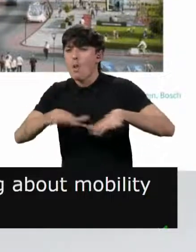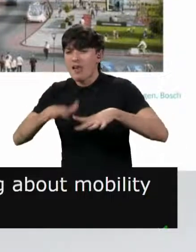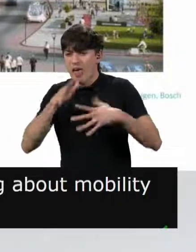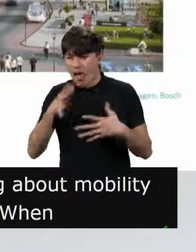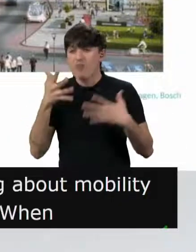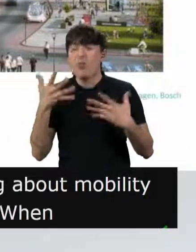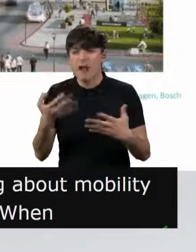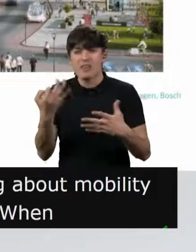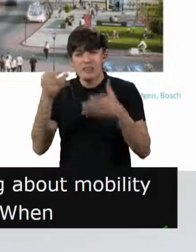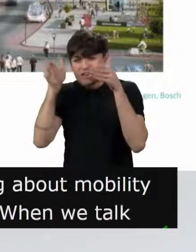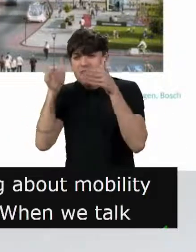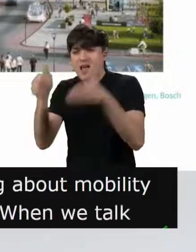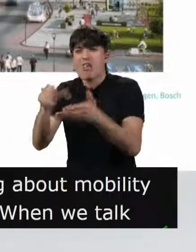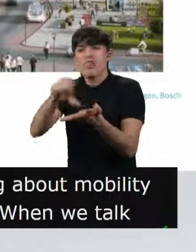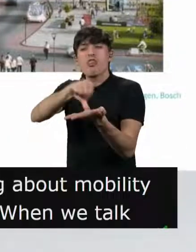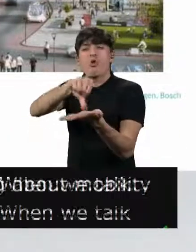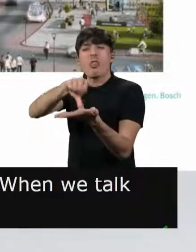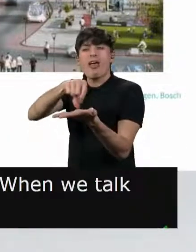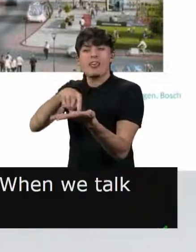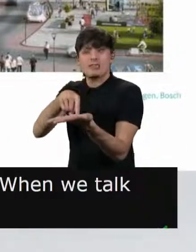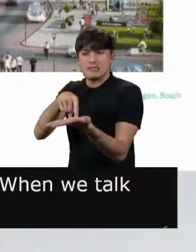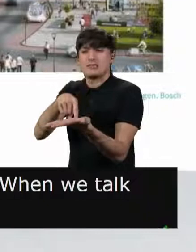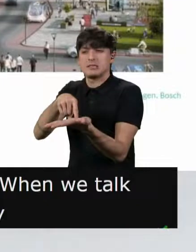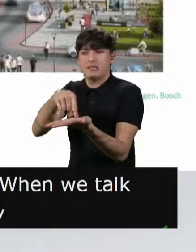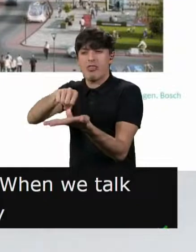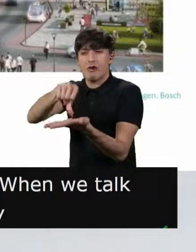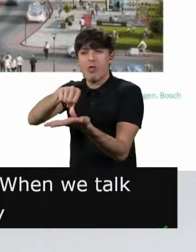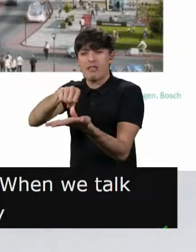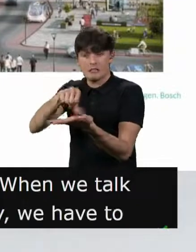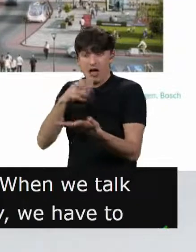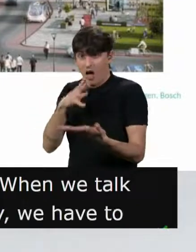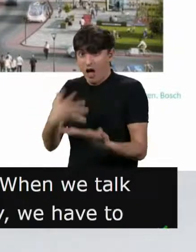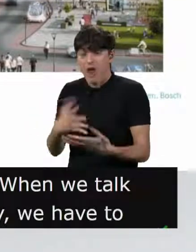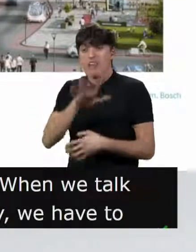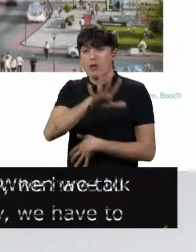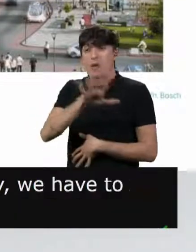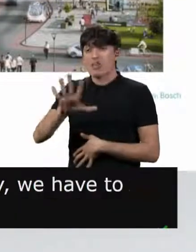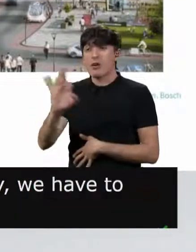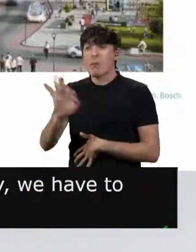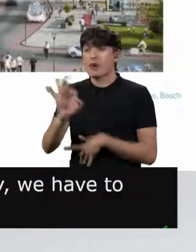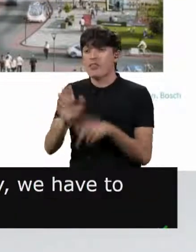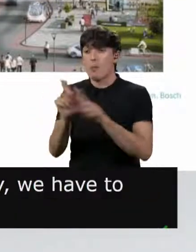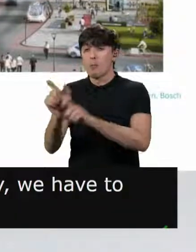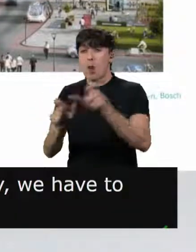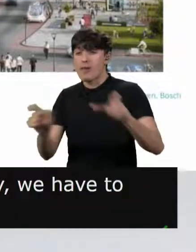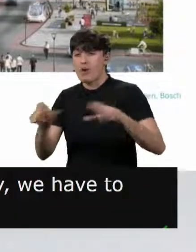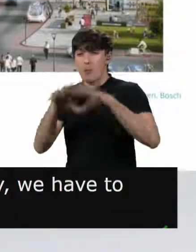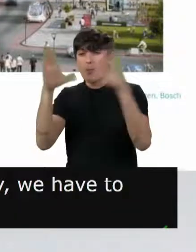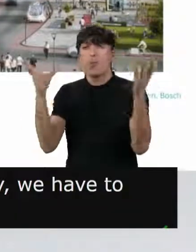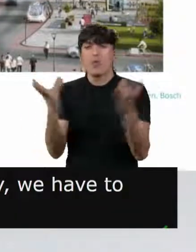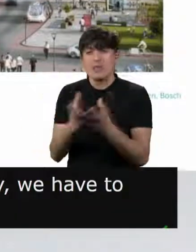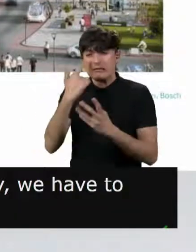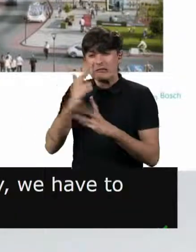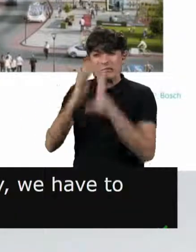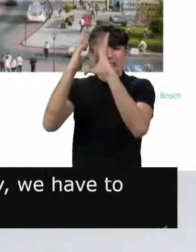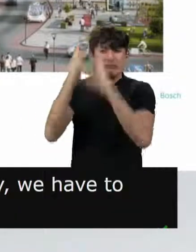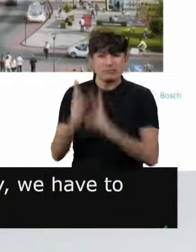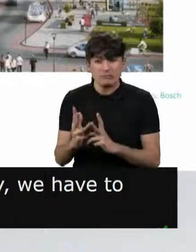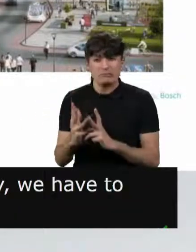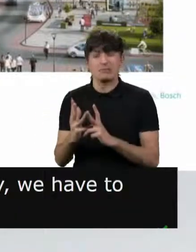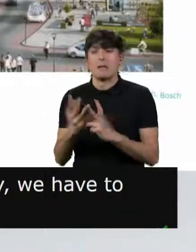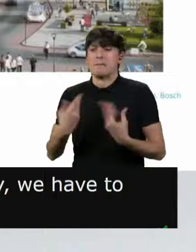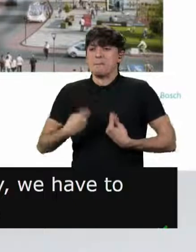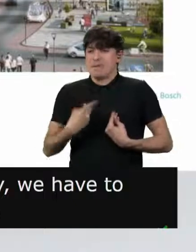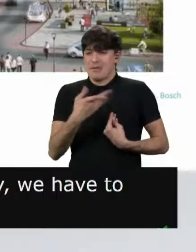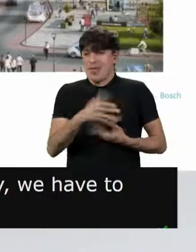focus principalmente en las mainly ciudades porque, on bueno, a día de hoy cities because el today 55% de la población mundial 55% of the se world encuentra population actualmente en is